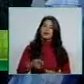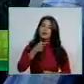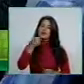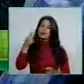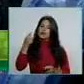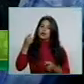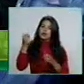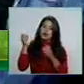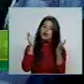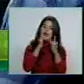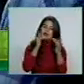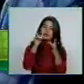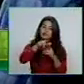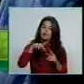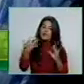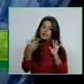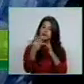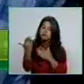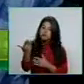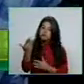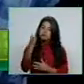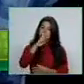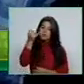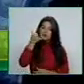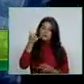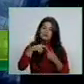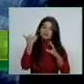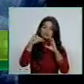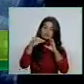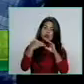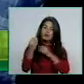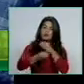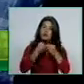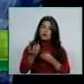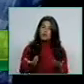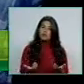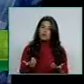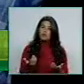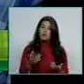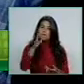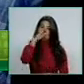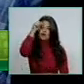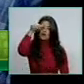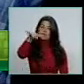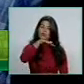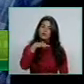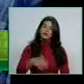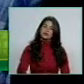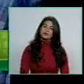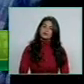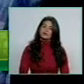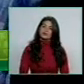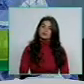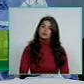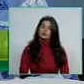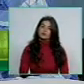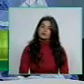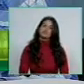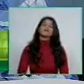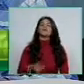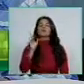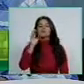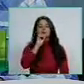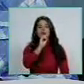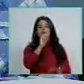algunos puntos de contacto donde la gente pueda obtener información sobre el Banco del Pueblo Soberano, Ingrid. Sí, bueno, tenemos allí